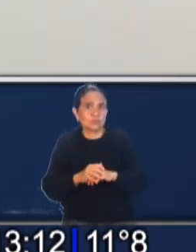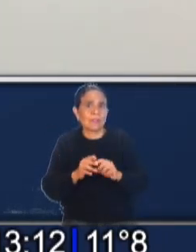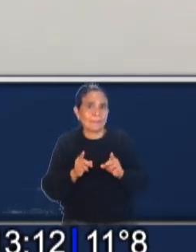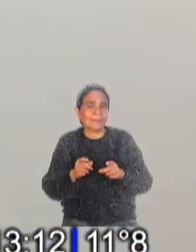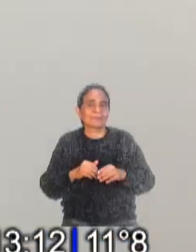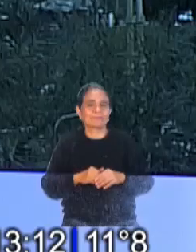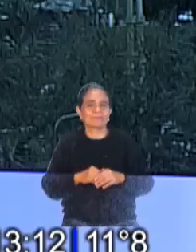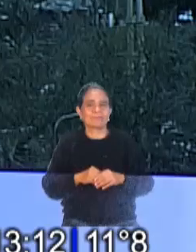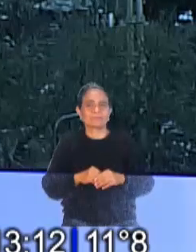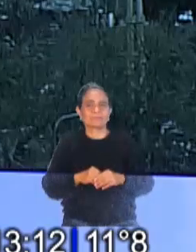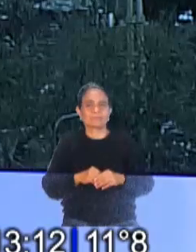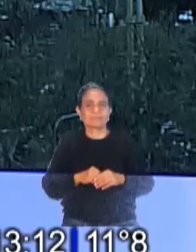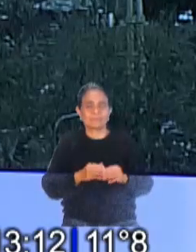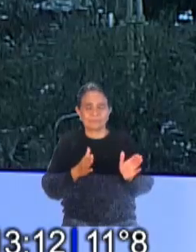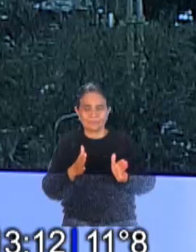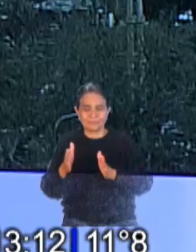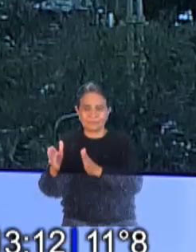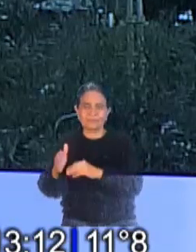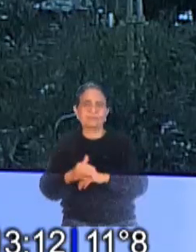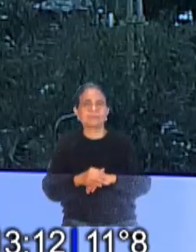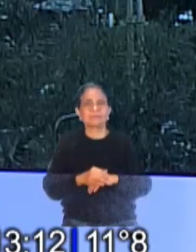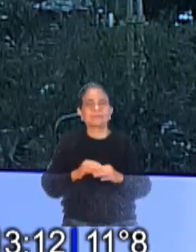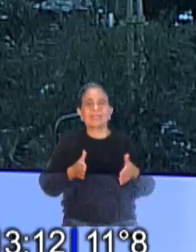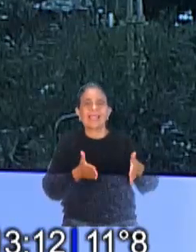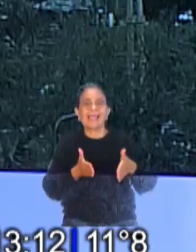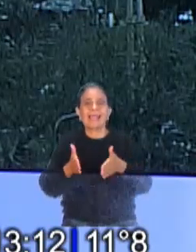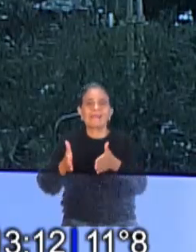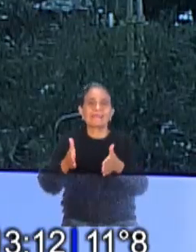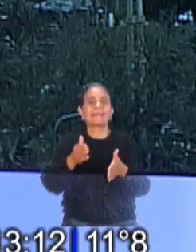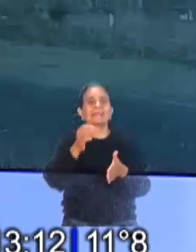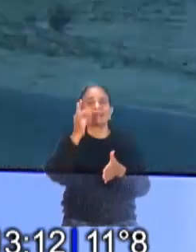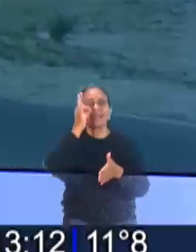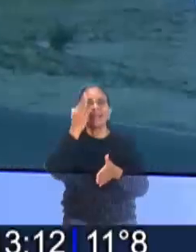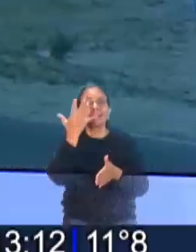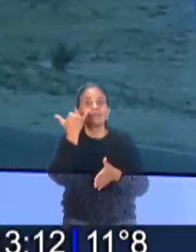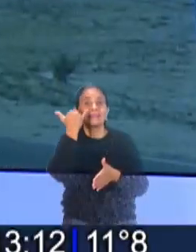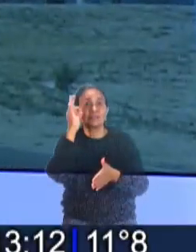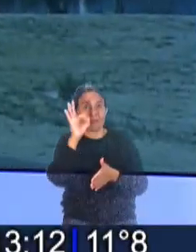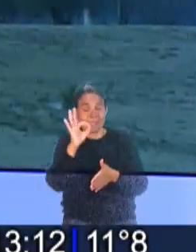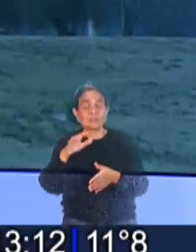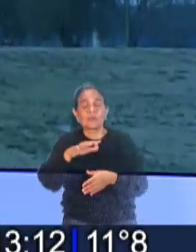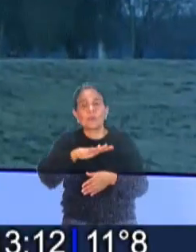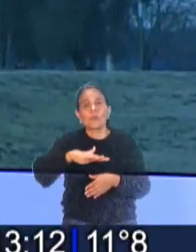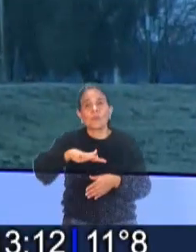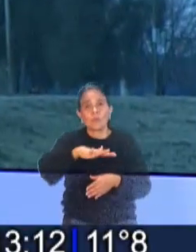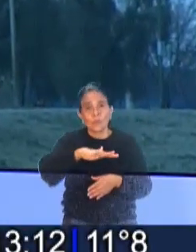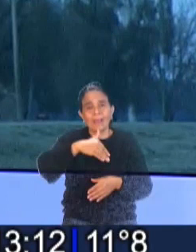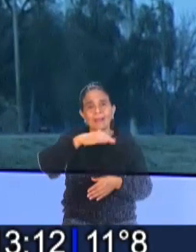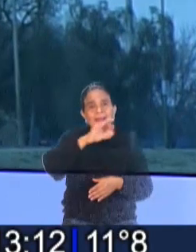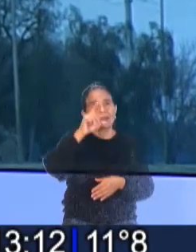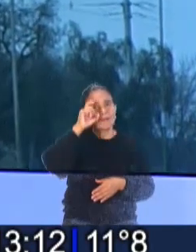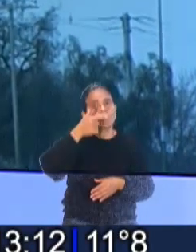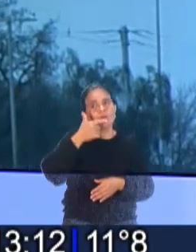Mercedes. En el tramo de la avenida 25 de Mayo que une las localidades de Los Molles con